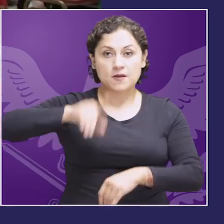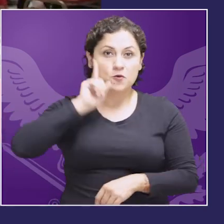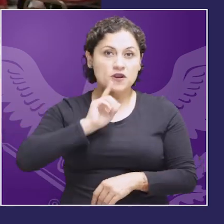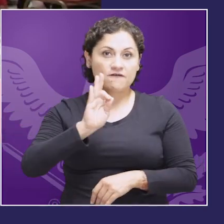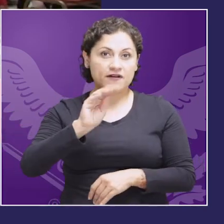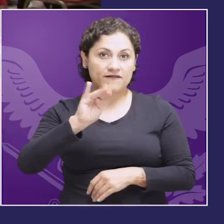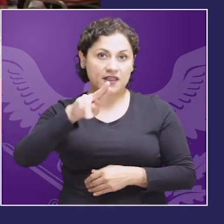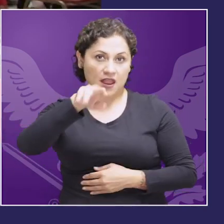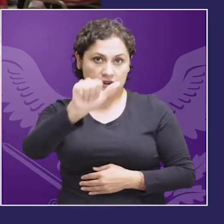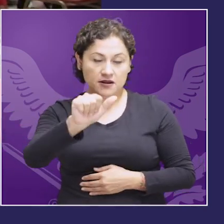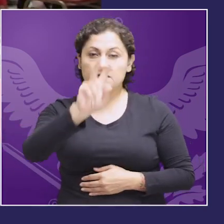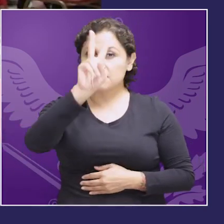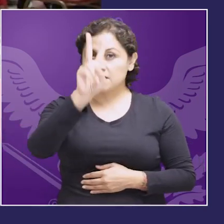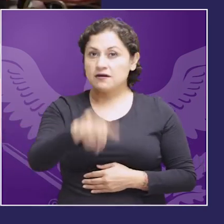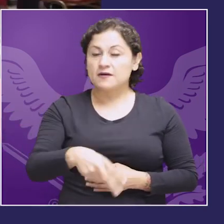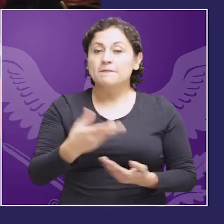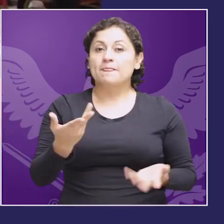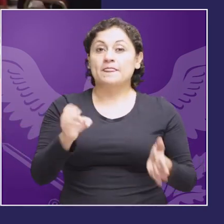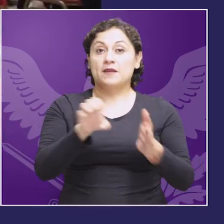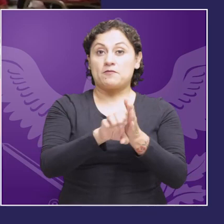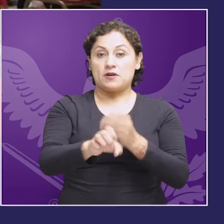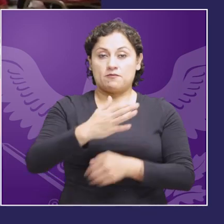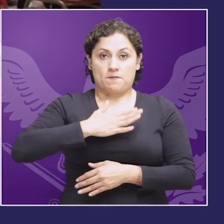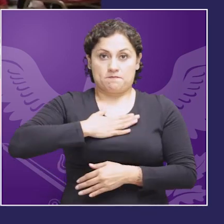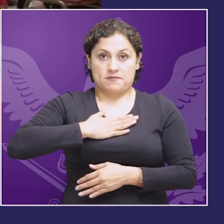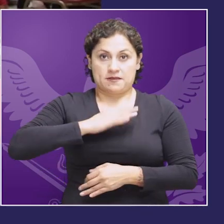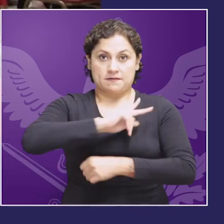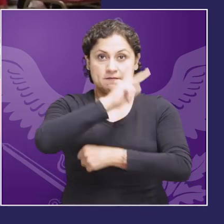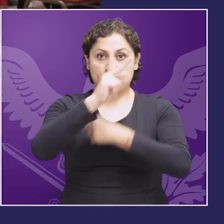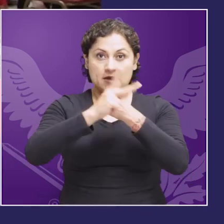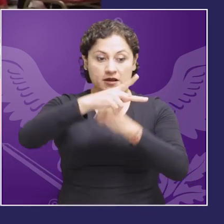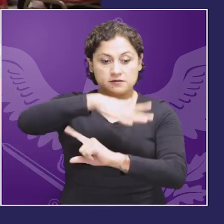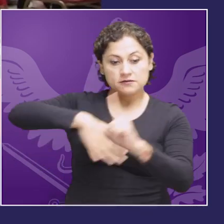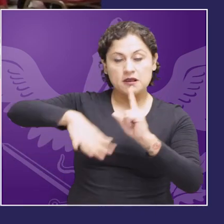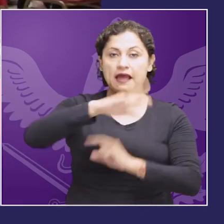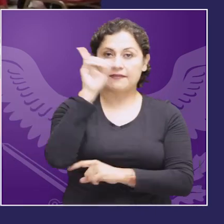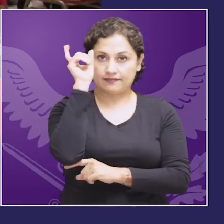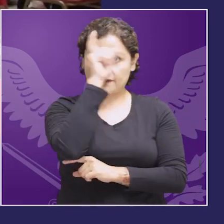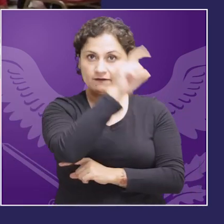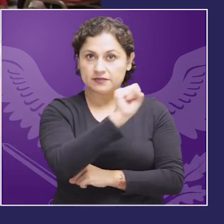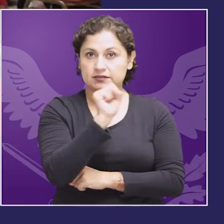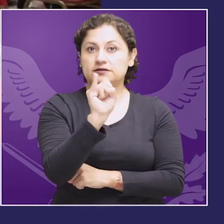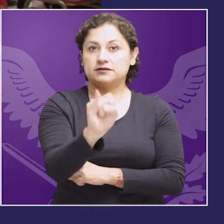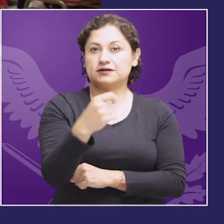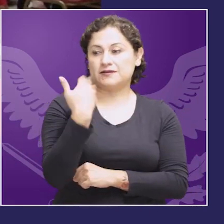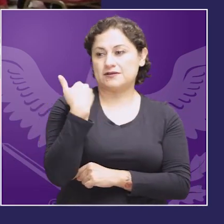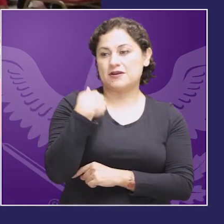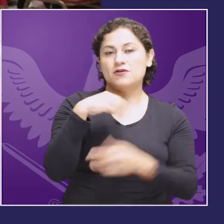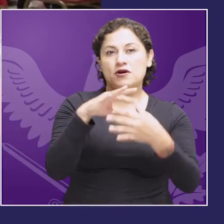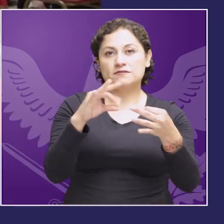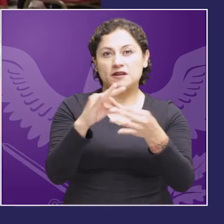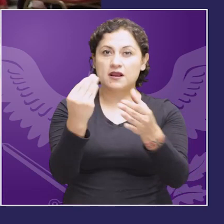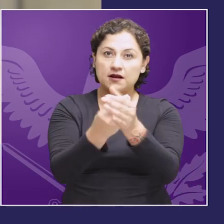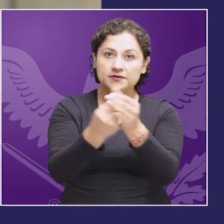Perdón, quiero hacer un énfasis a propósito de lo que decía Fabiana, que al menos en lo que corresponde a mi país es